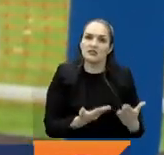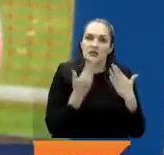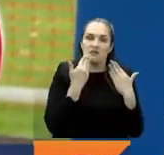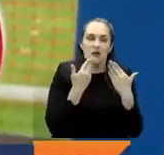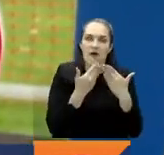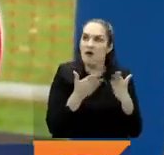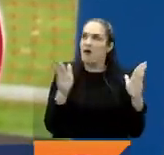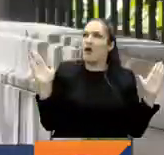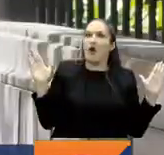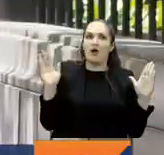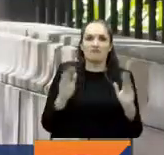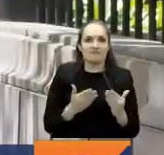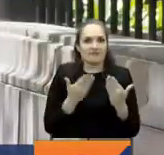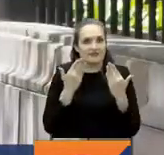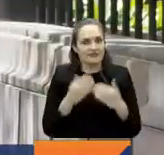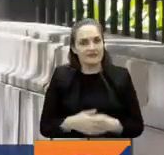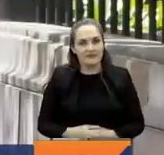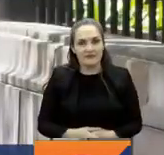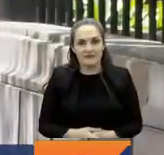lleno de posibilidades.